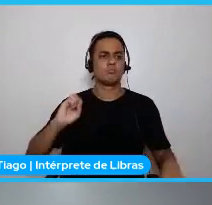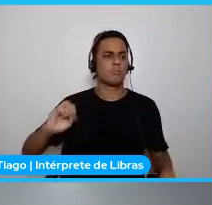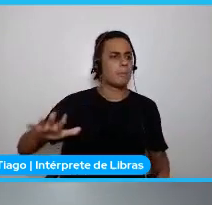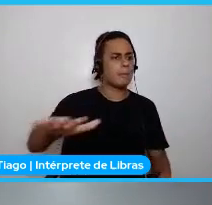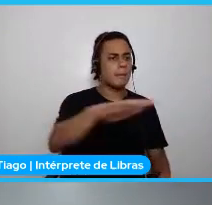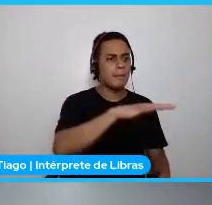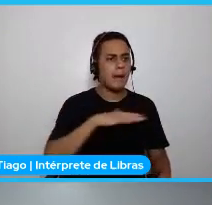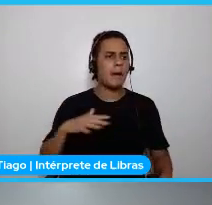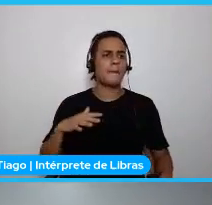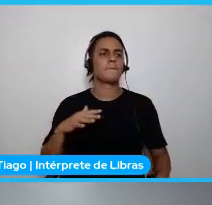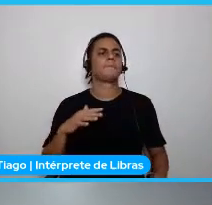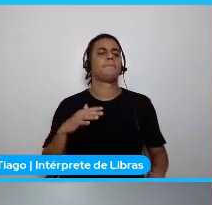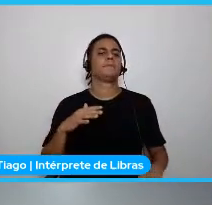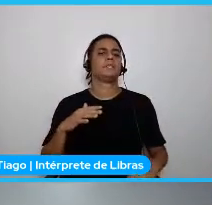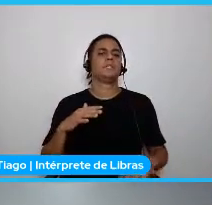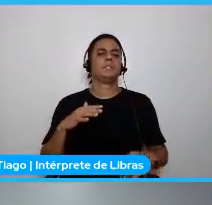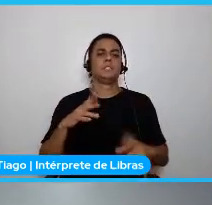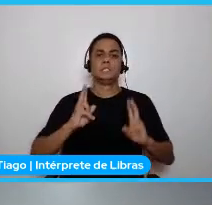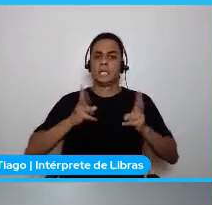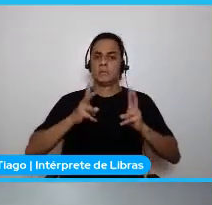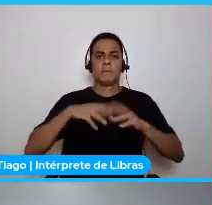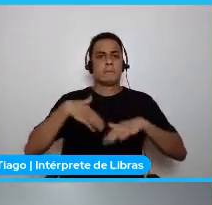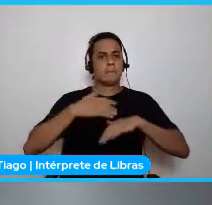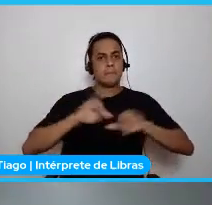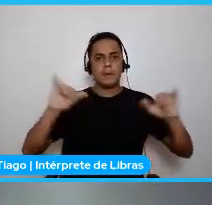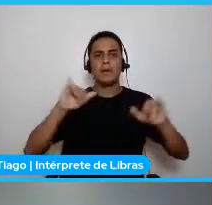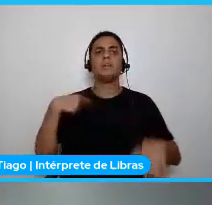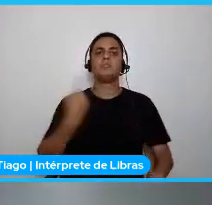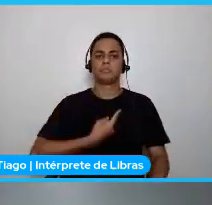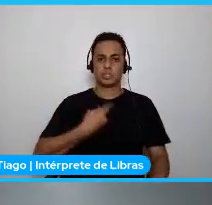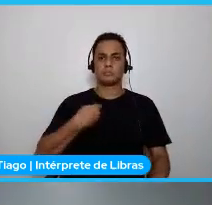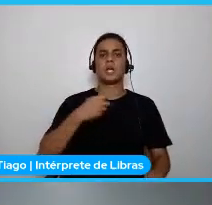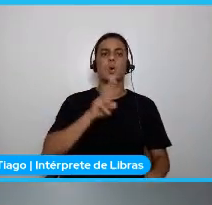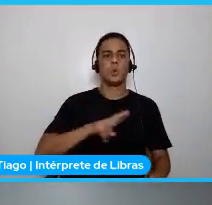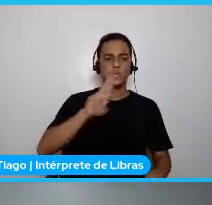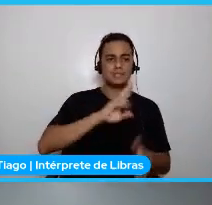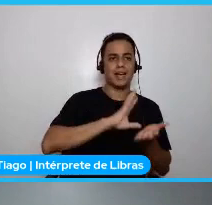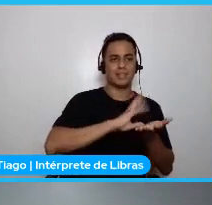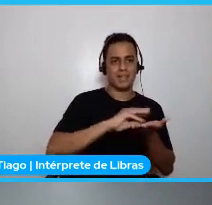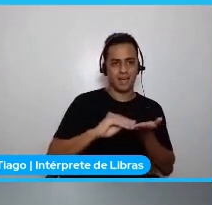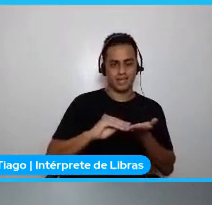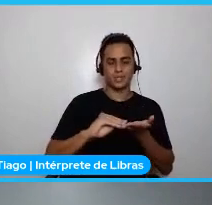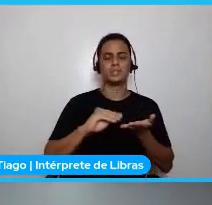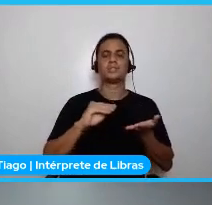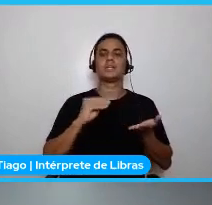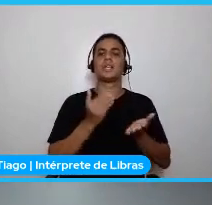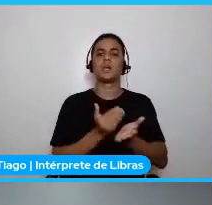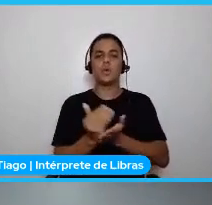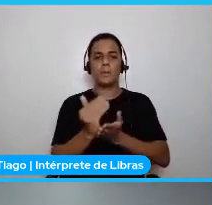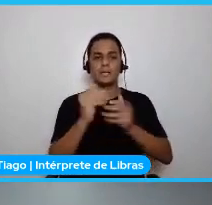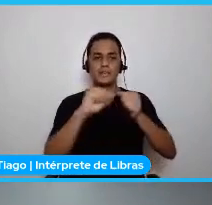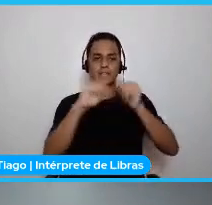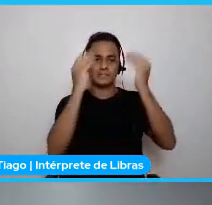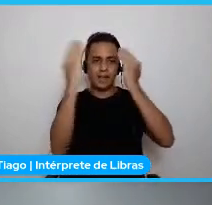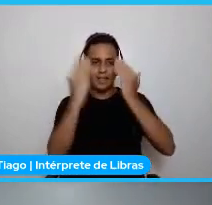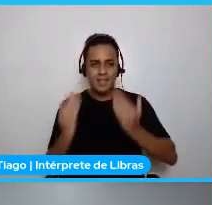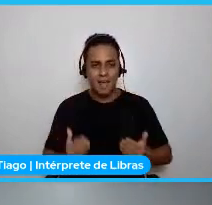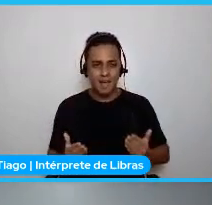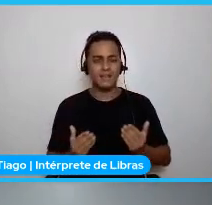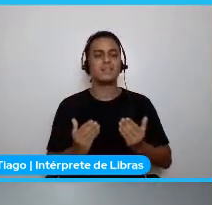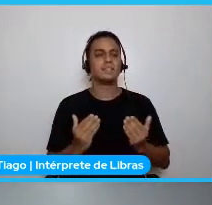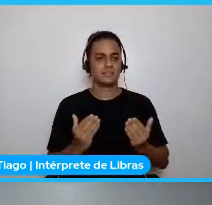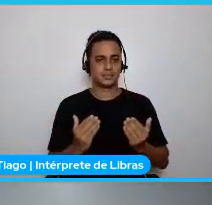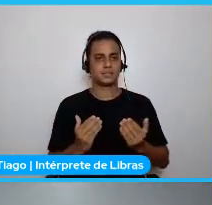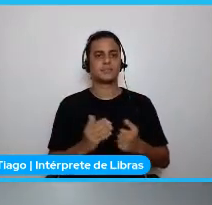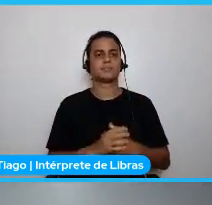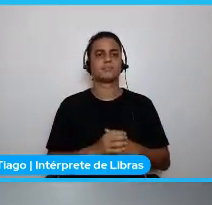la reproducibilidad. Es decir, podemos tomar esos datos y empezar a hacer nuestros análisis, ¿no? Algo que